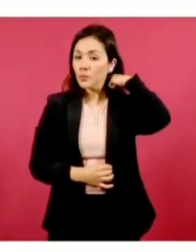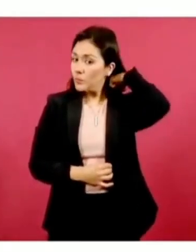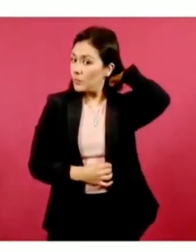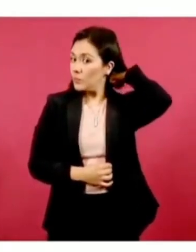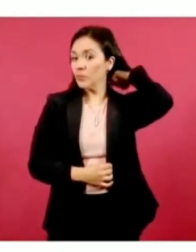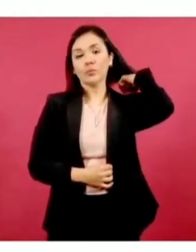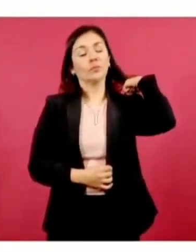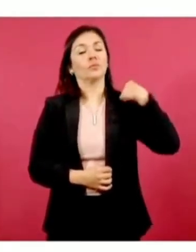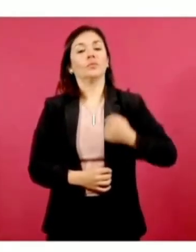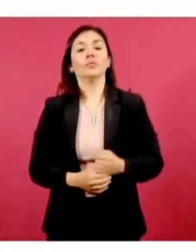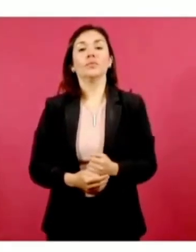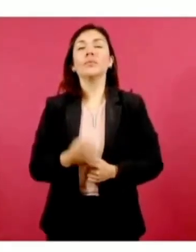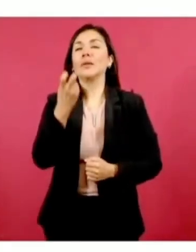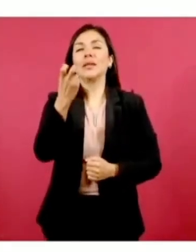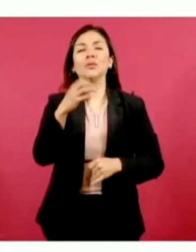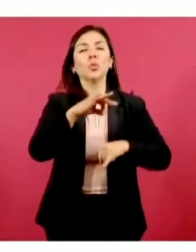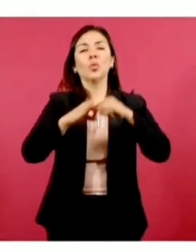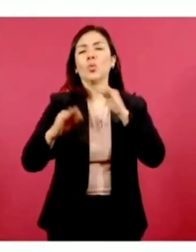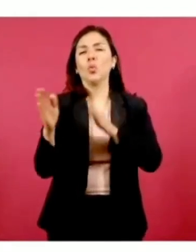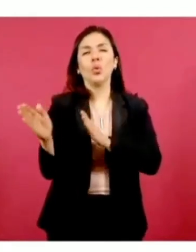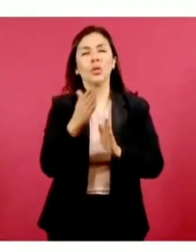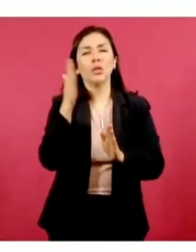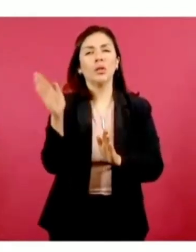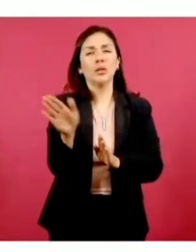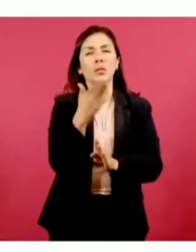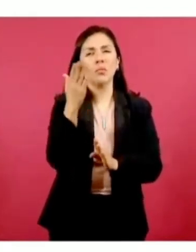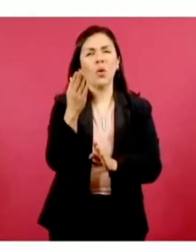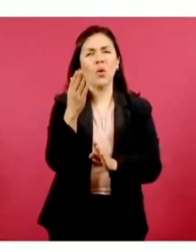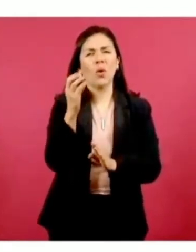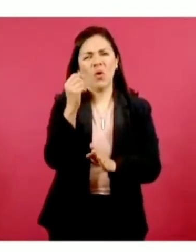Pásale, es hasta el final, creo. ¿O esto es todo?